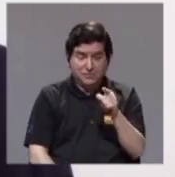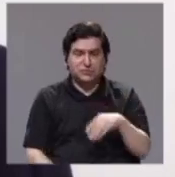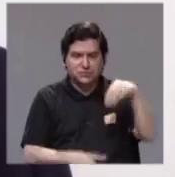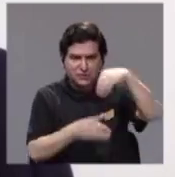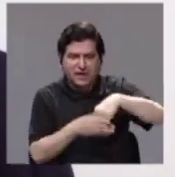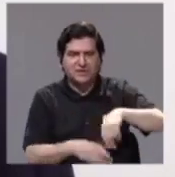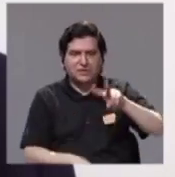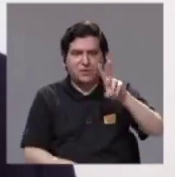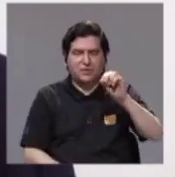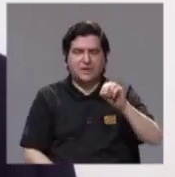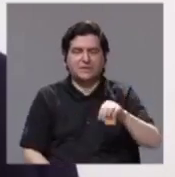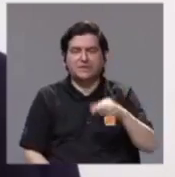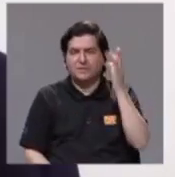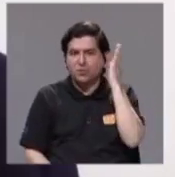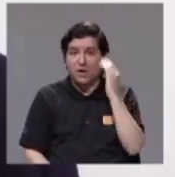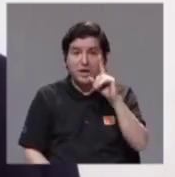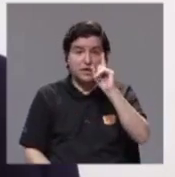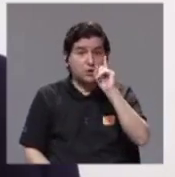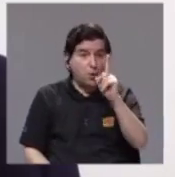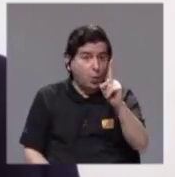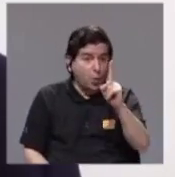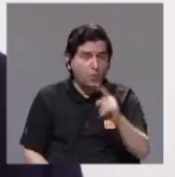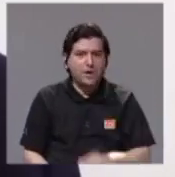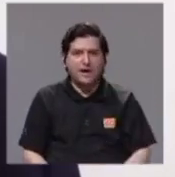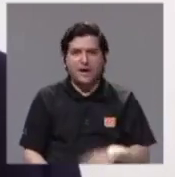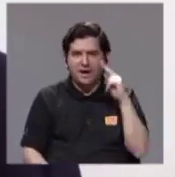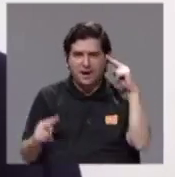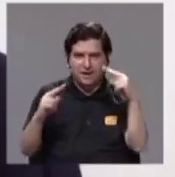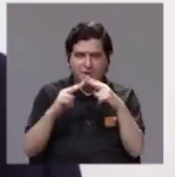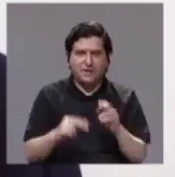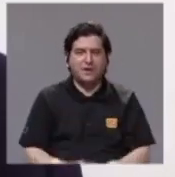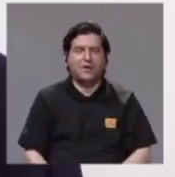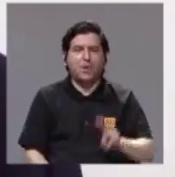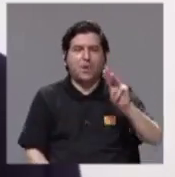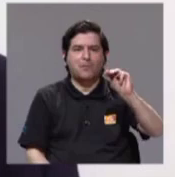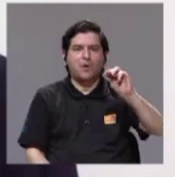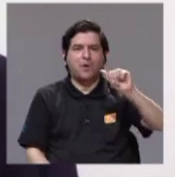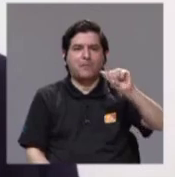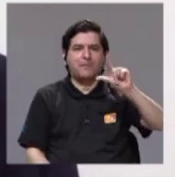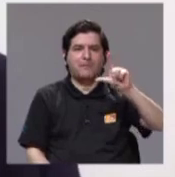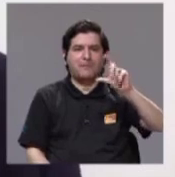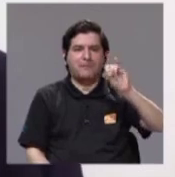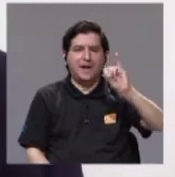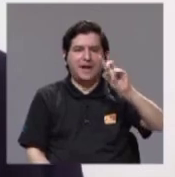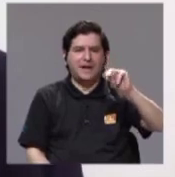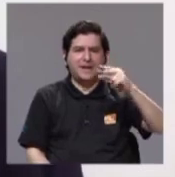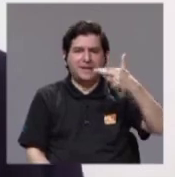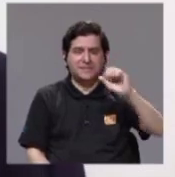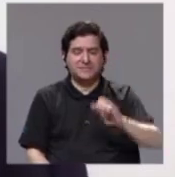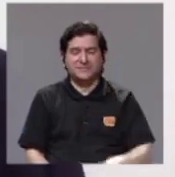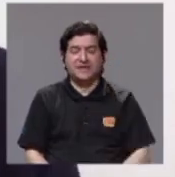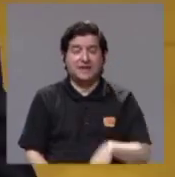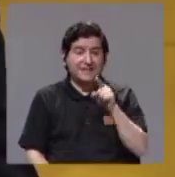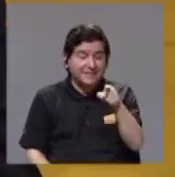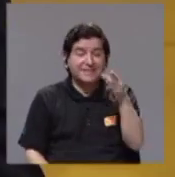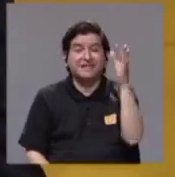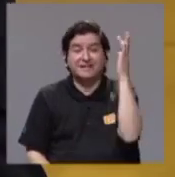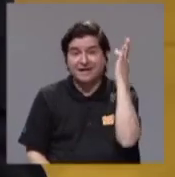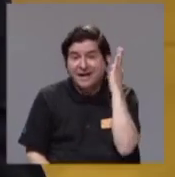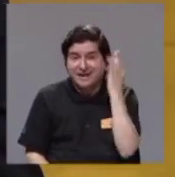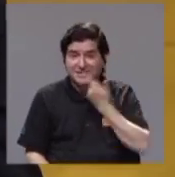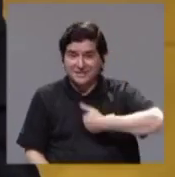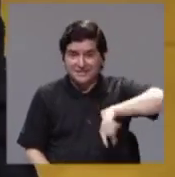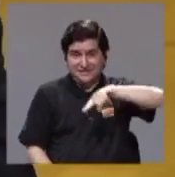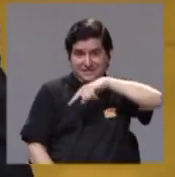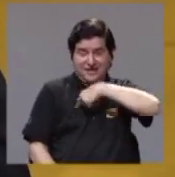evidentemente lo sabemos, entre esas 20 mujeres existe una que vamos a conocer como Malinche. De esa mujer, y que don va a